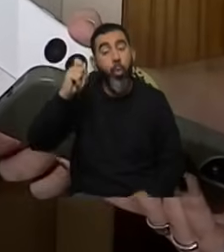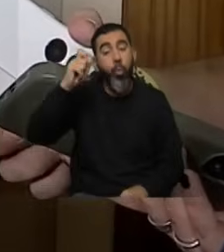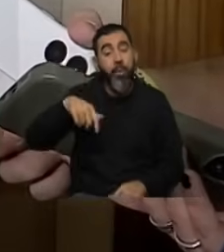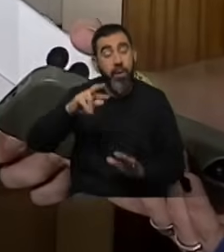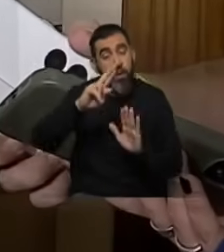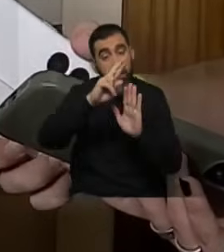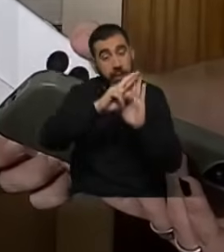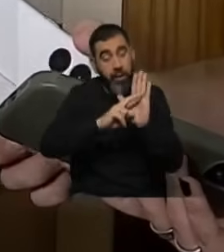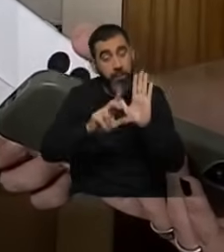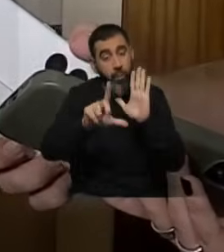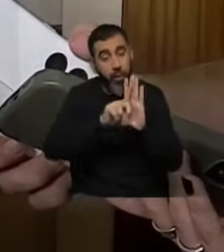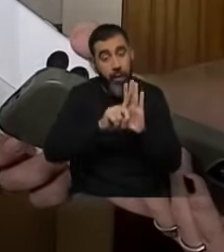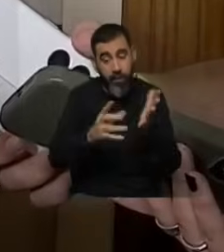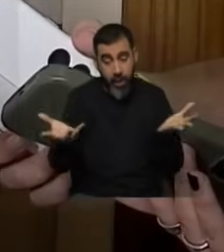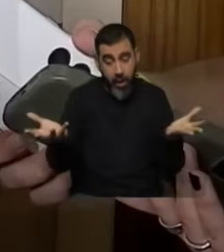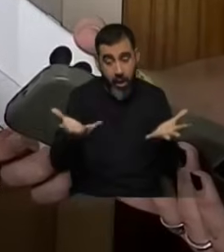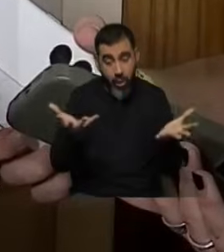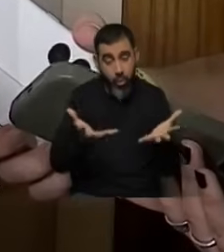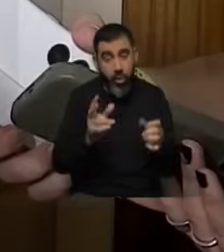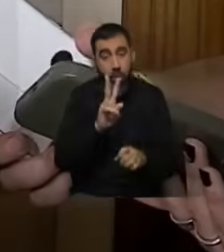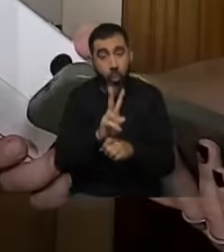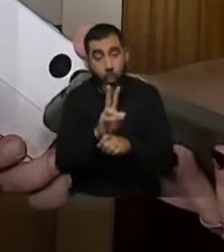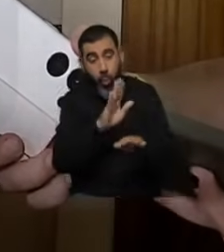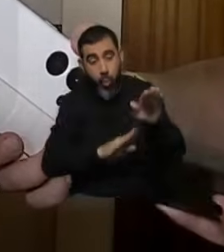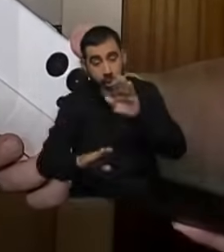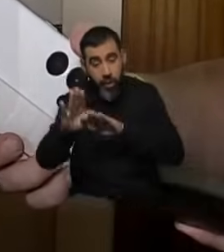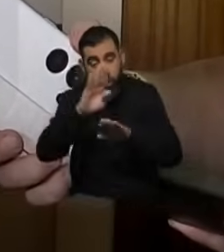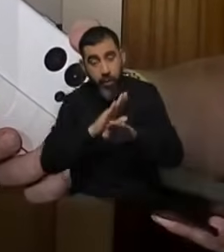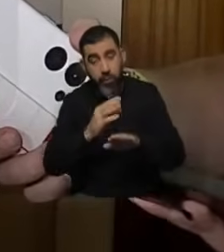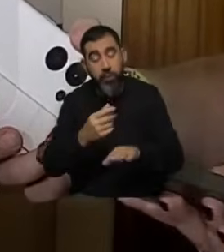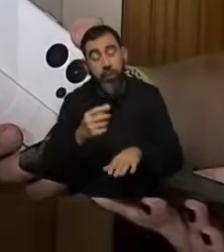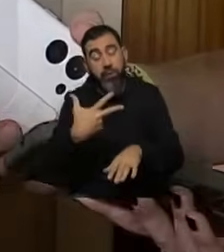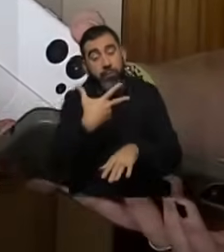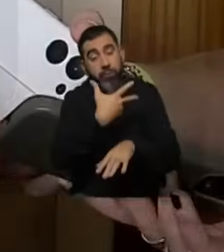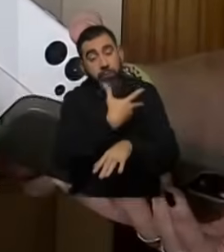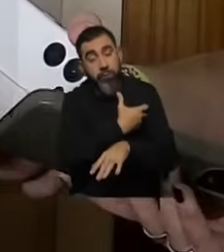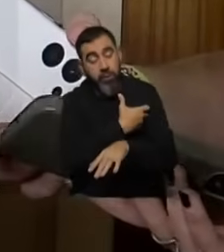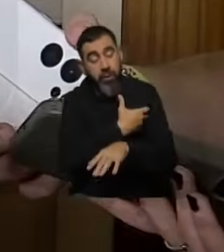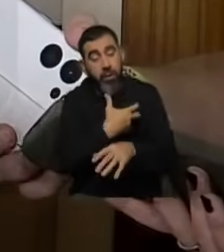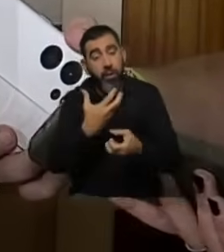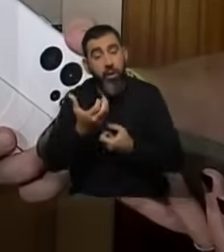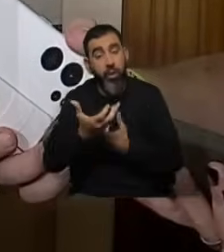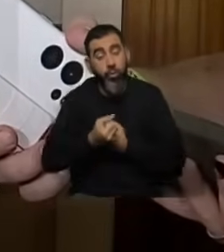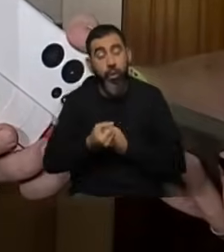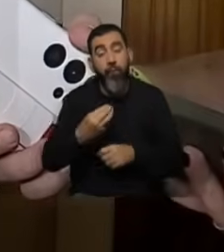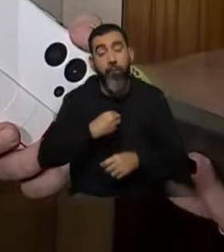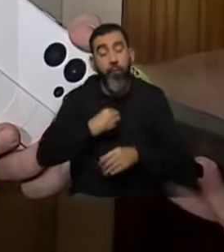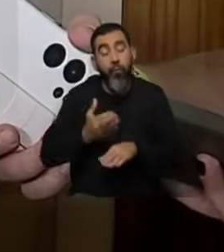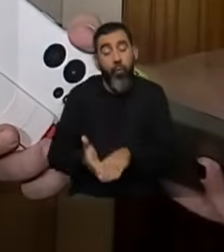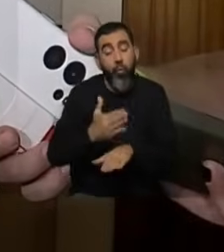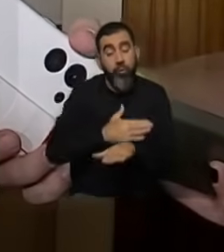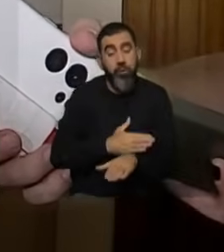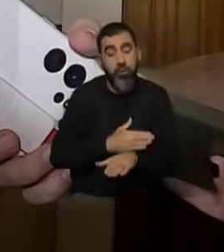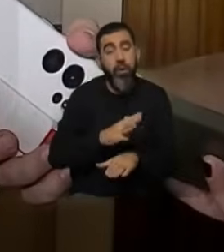reglamentación y las leyes que tenemos hoy en día de cuidados paliativos de sedación paliativa y de voluntad anticipada eh